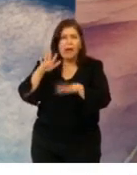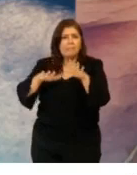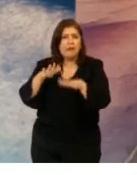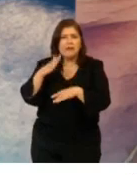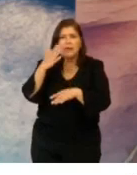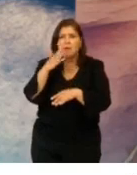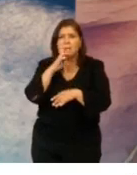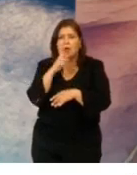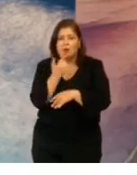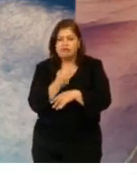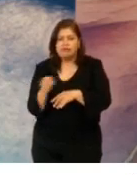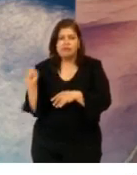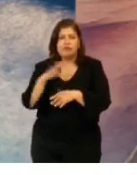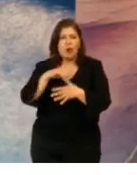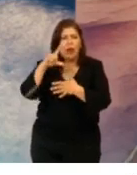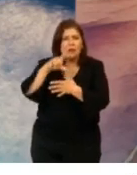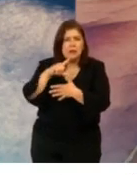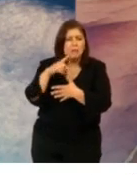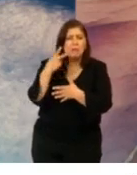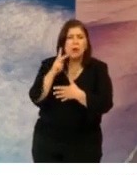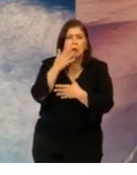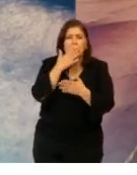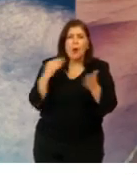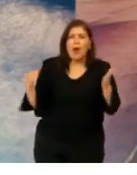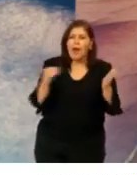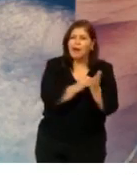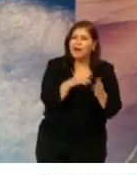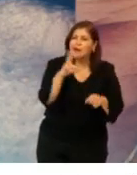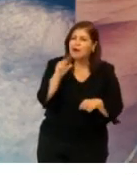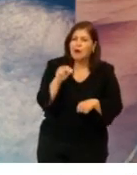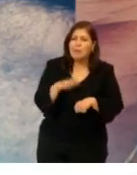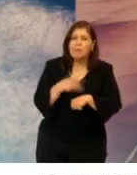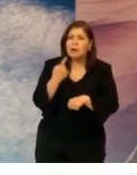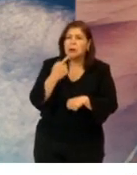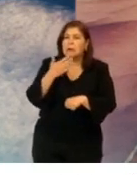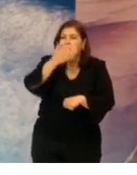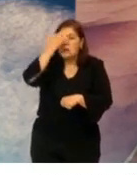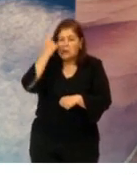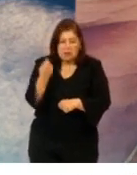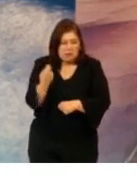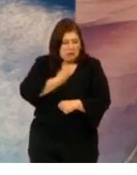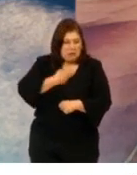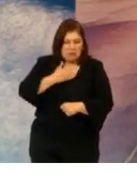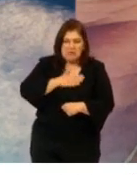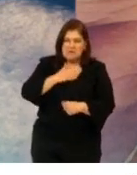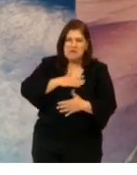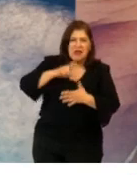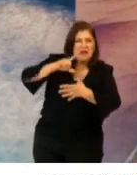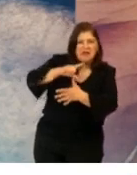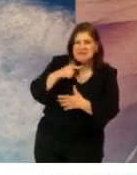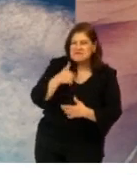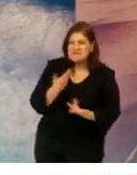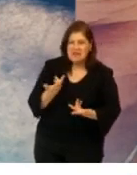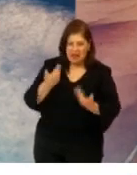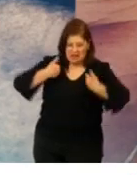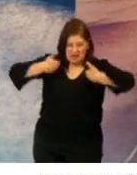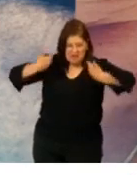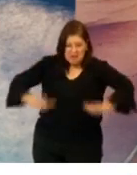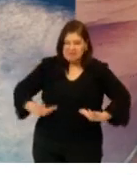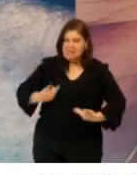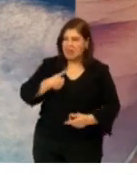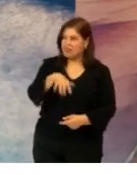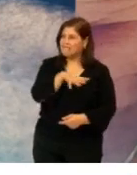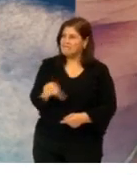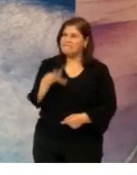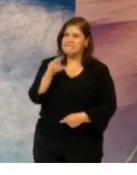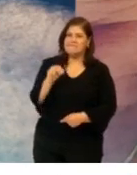latinoamericanos. ¿Por qué? Porque no sabemos quiénes somos. No queremos ser como somos. Y